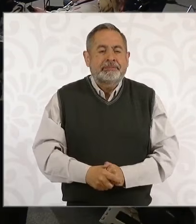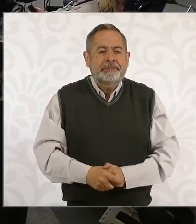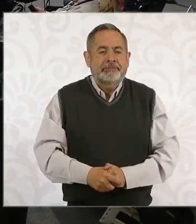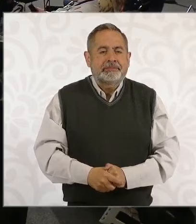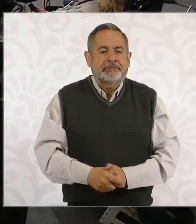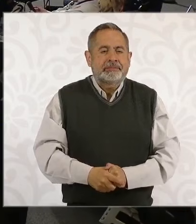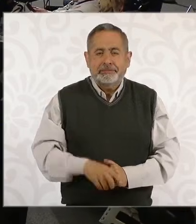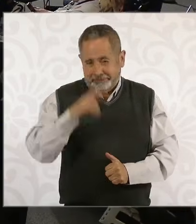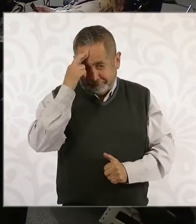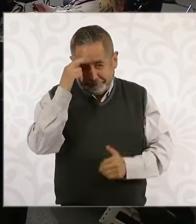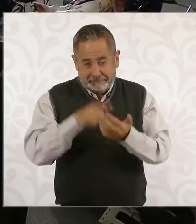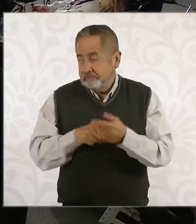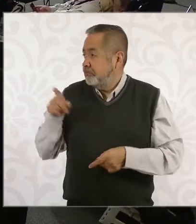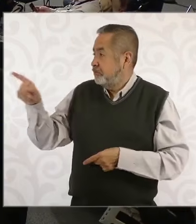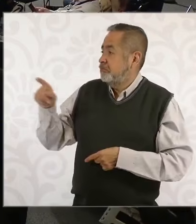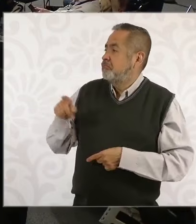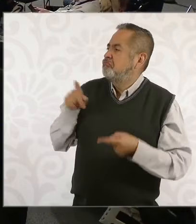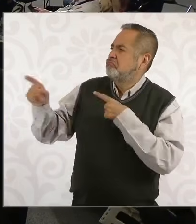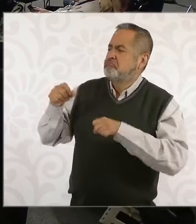Por aquello del autoritarismo, digo yo, ¿no?